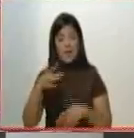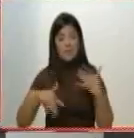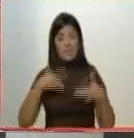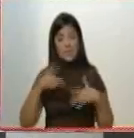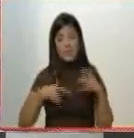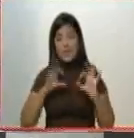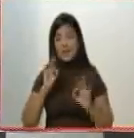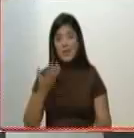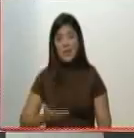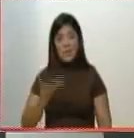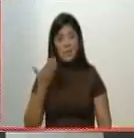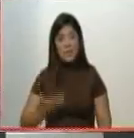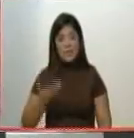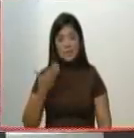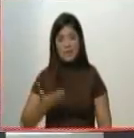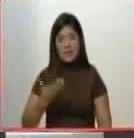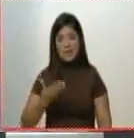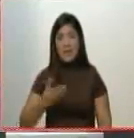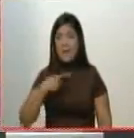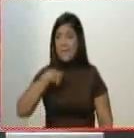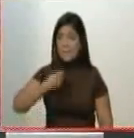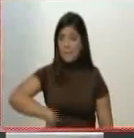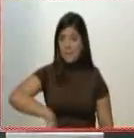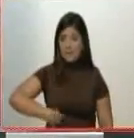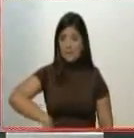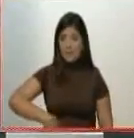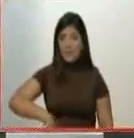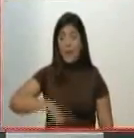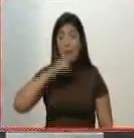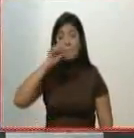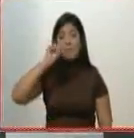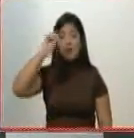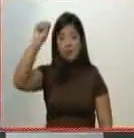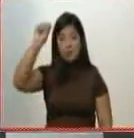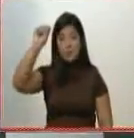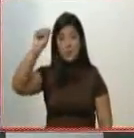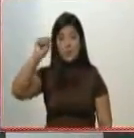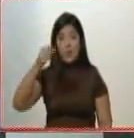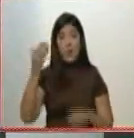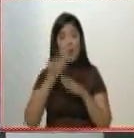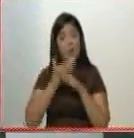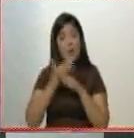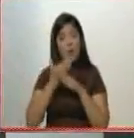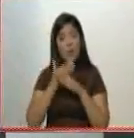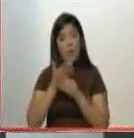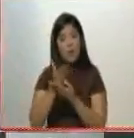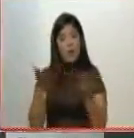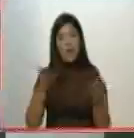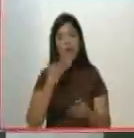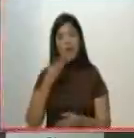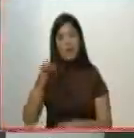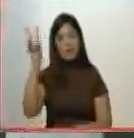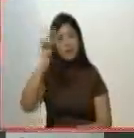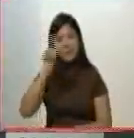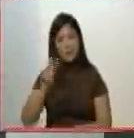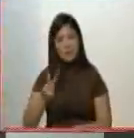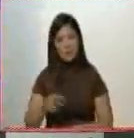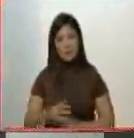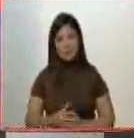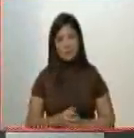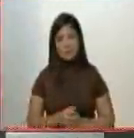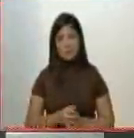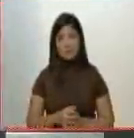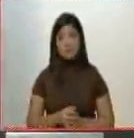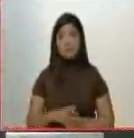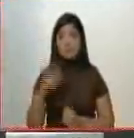histórico, donde el presidente de la República, Nicolás Maduro, está compartiendo con la juventud venezolana. En el fondo